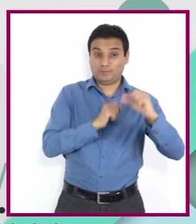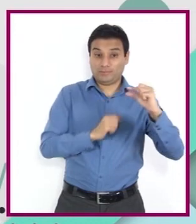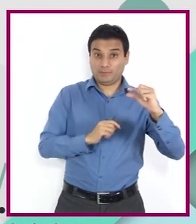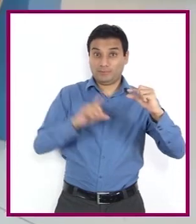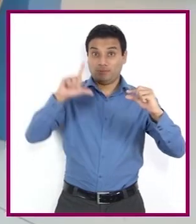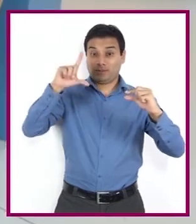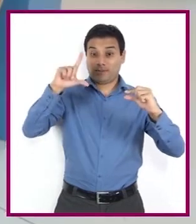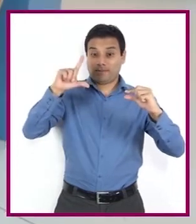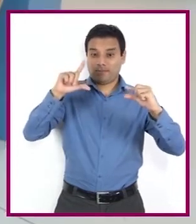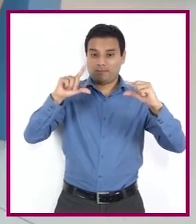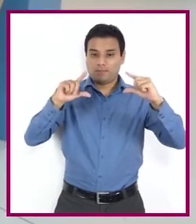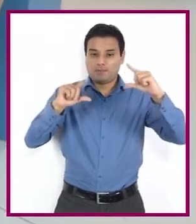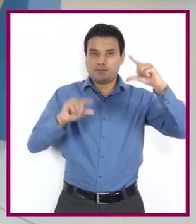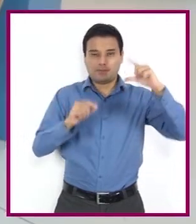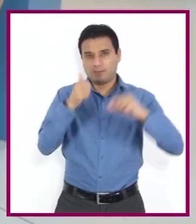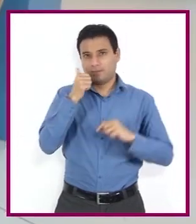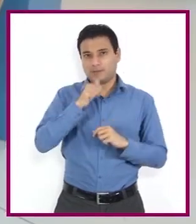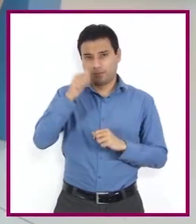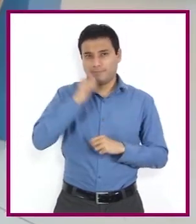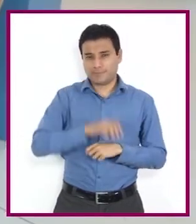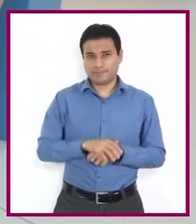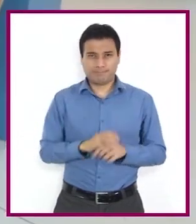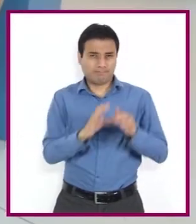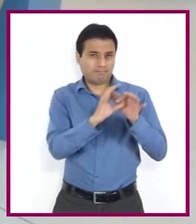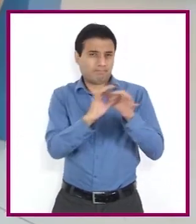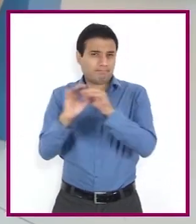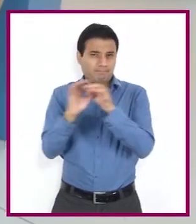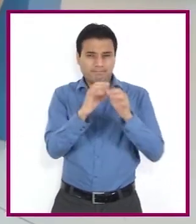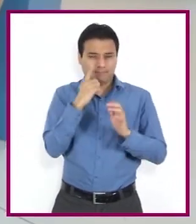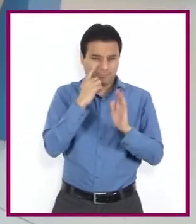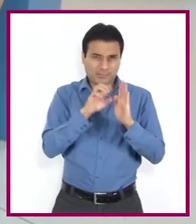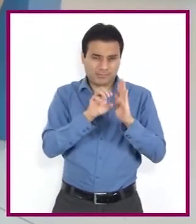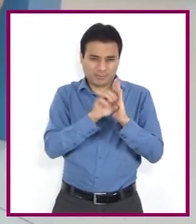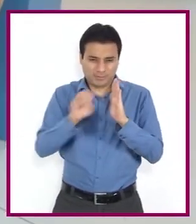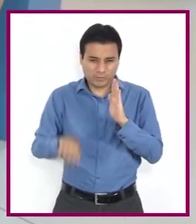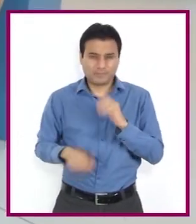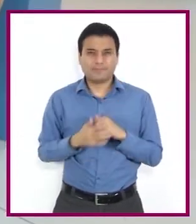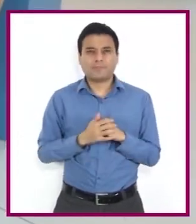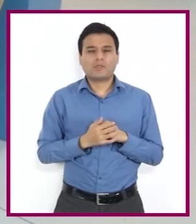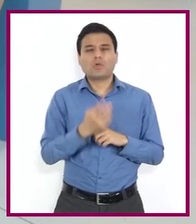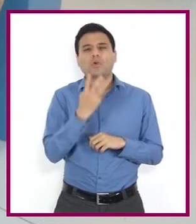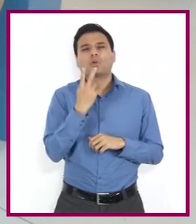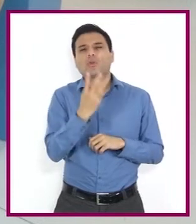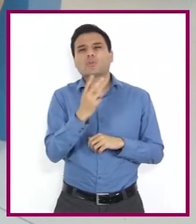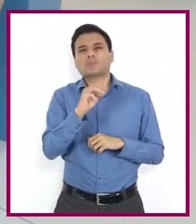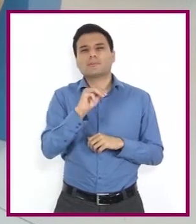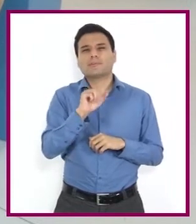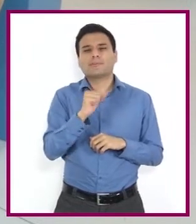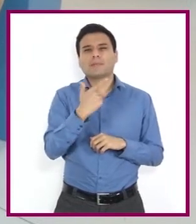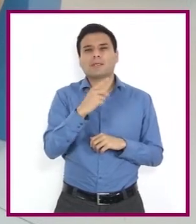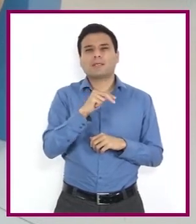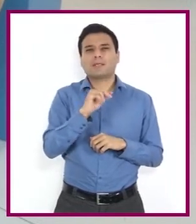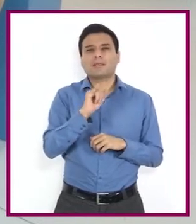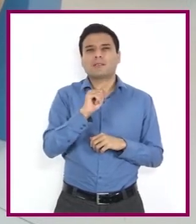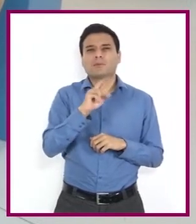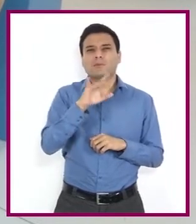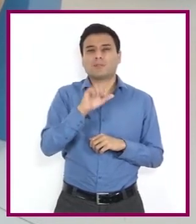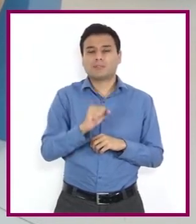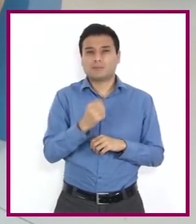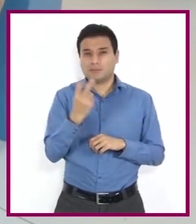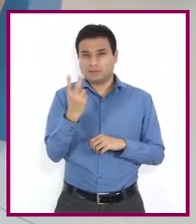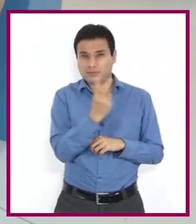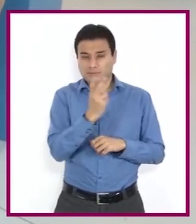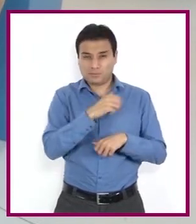constante. Otra manera de saber si los datos de dos magnitudes están relacionados de manera